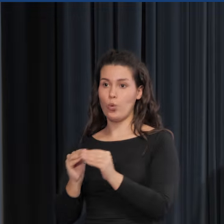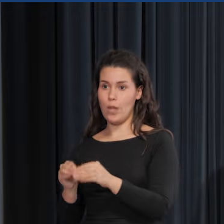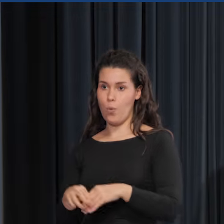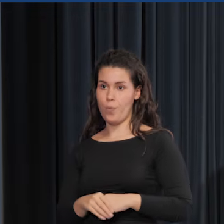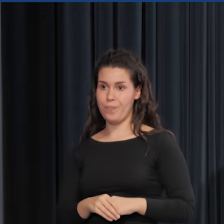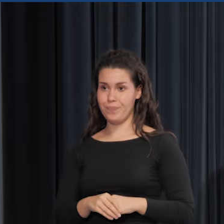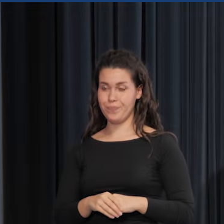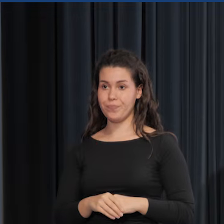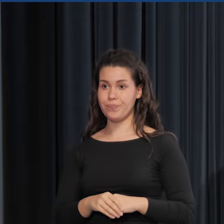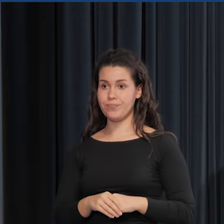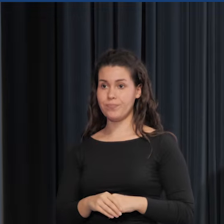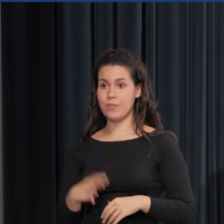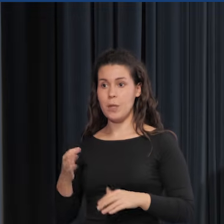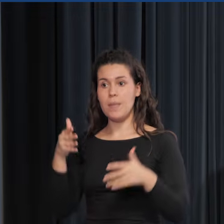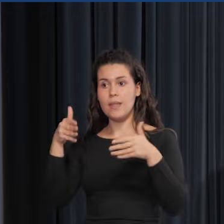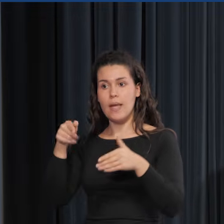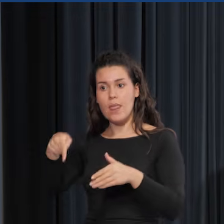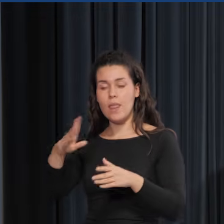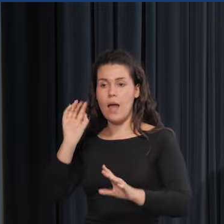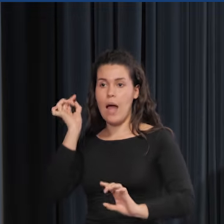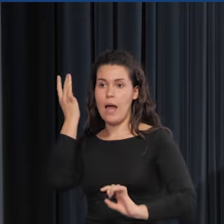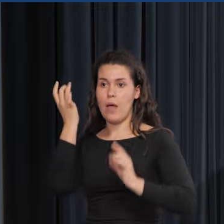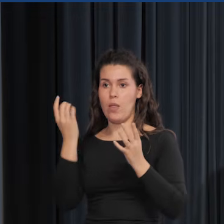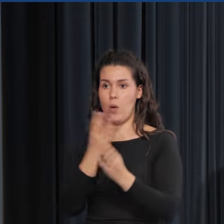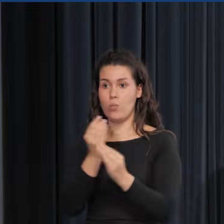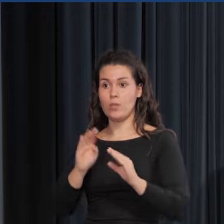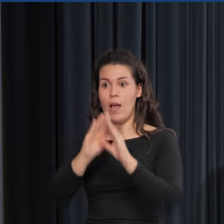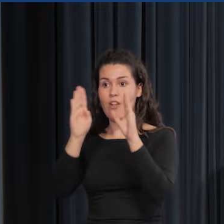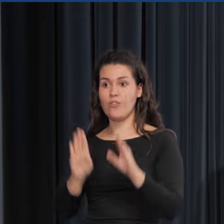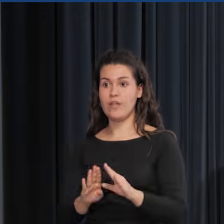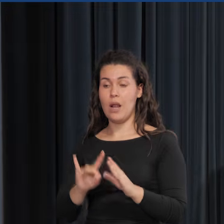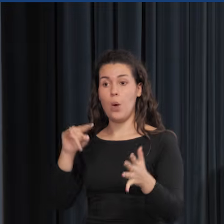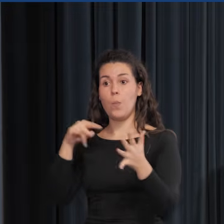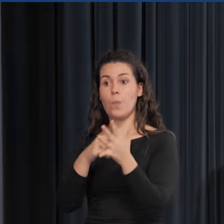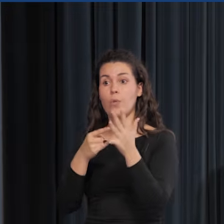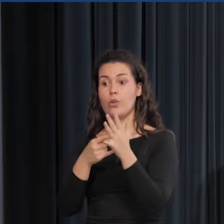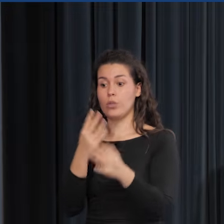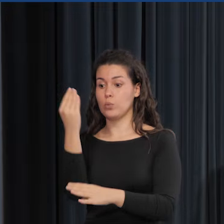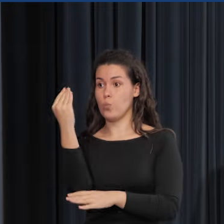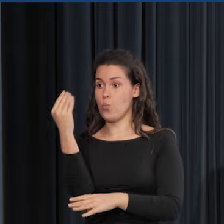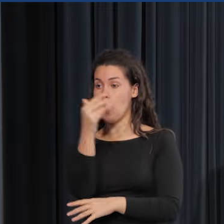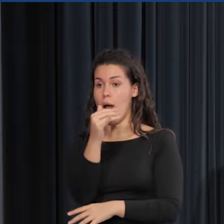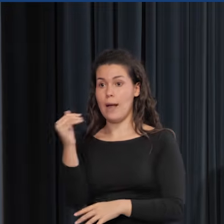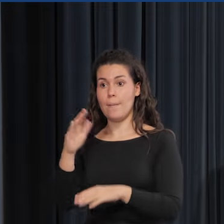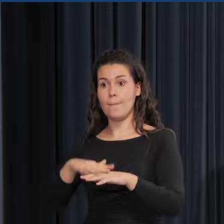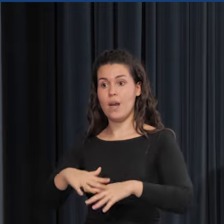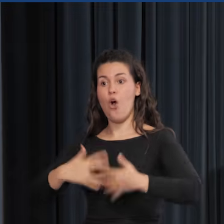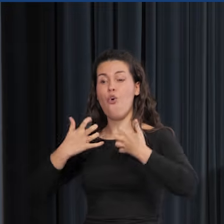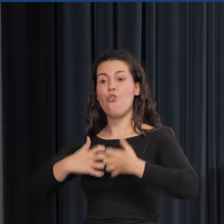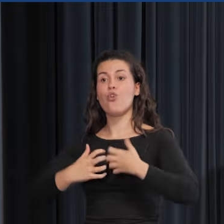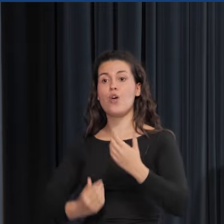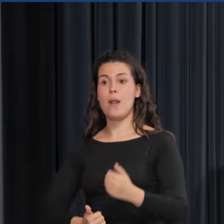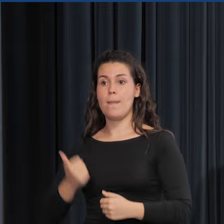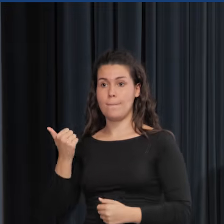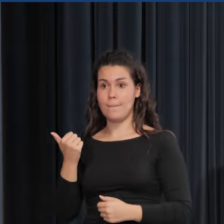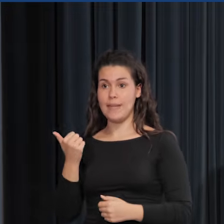mucha actividad de tal manera que el producto que tú obtienes, el proyecto que tú obtienes, sea más funcional y desde un punto de